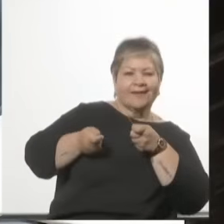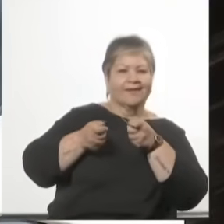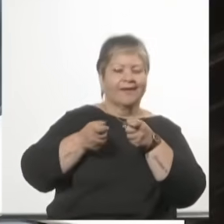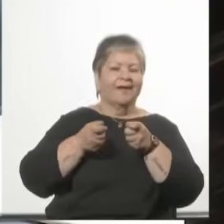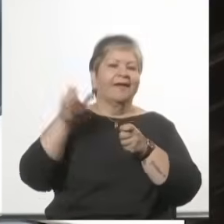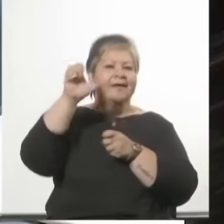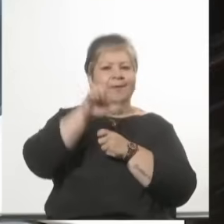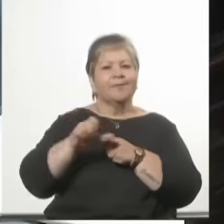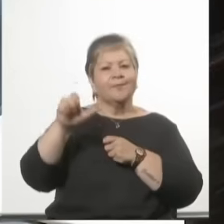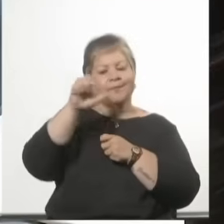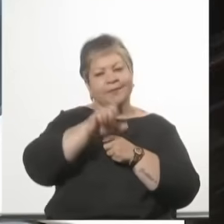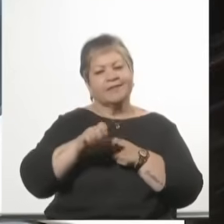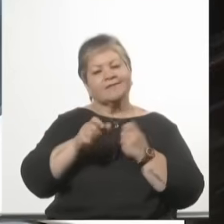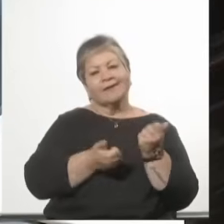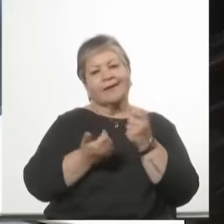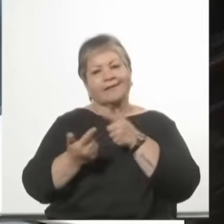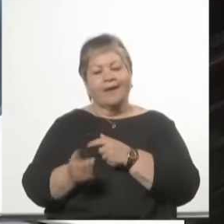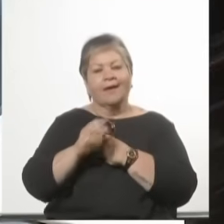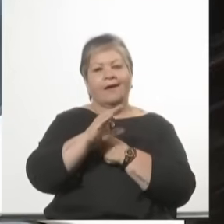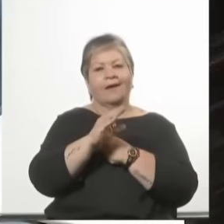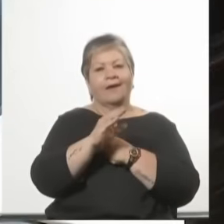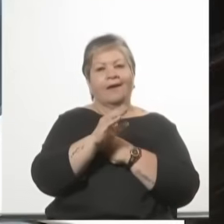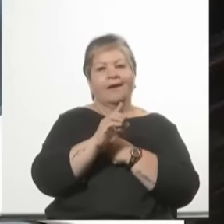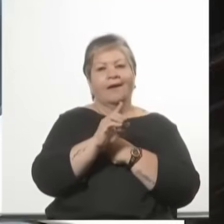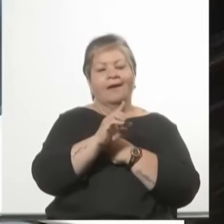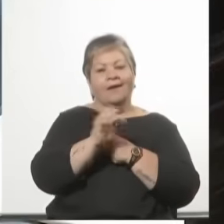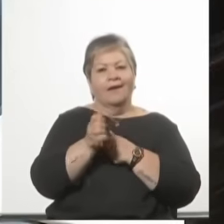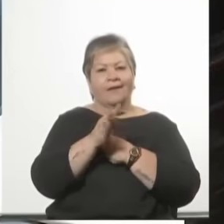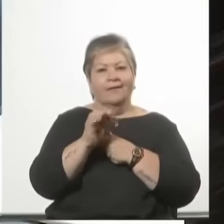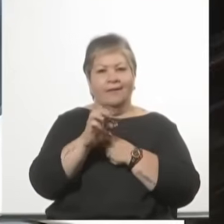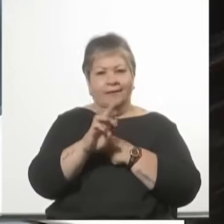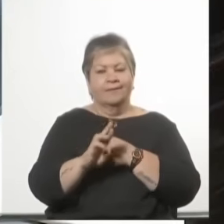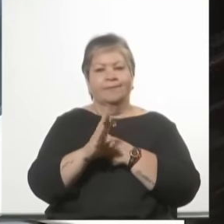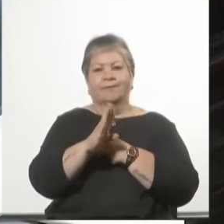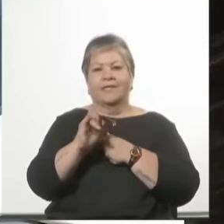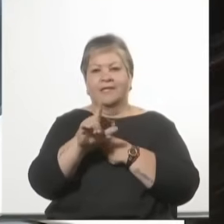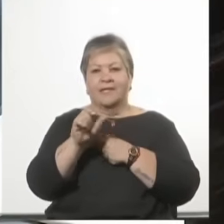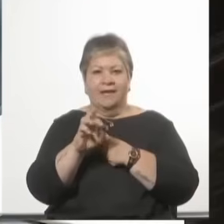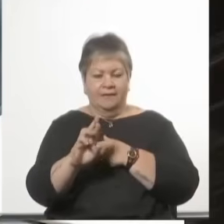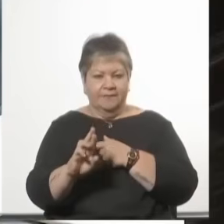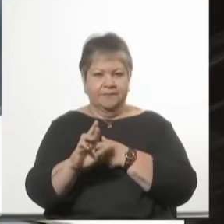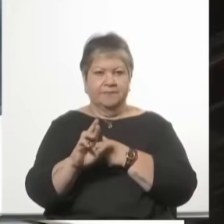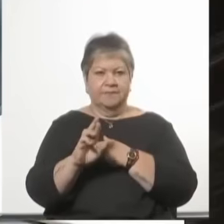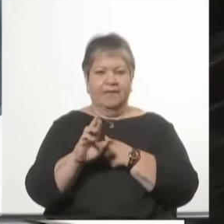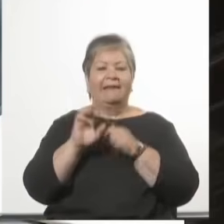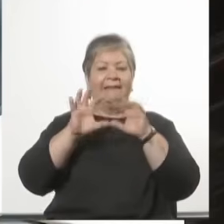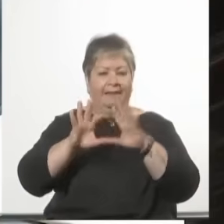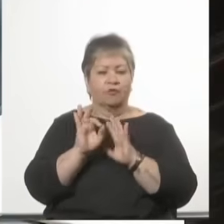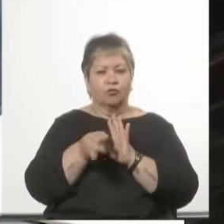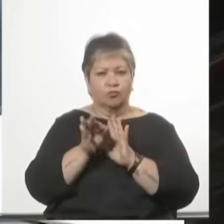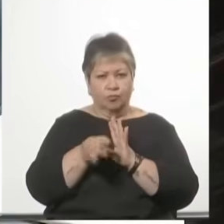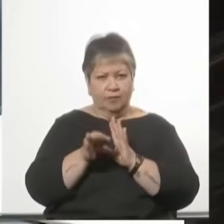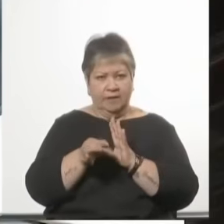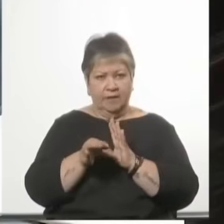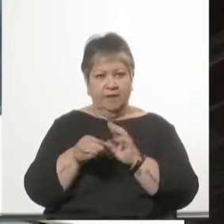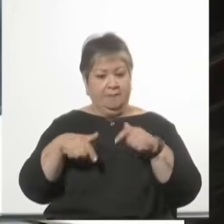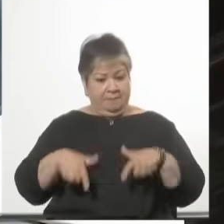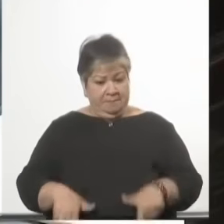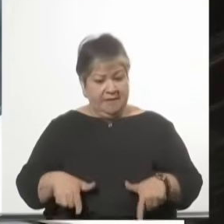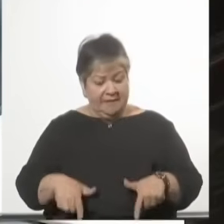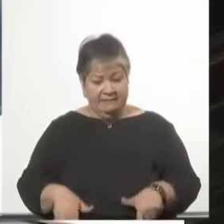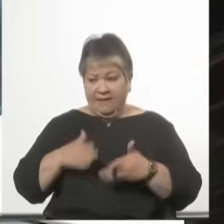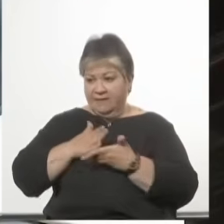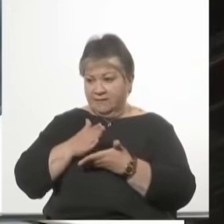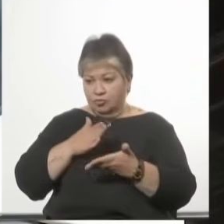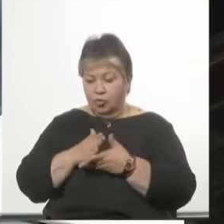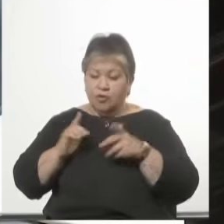de la empresa proveedora Caterpillar. Quiero que escuchemos claramente. El 10 de octubre, esta ministra y sus asesores